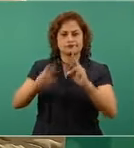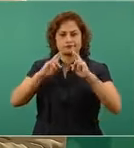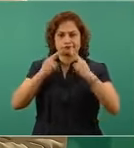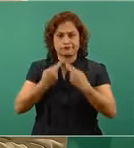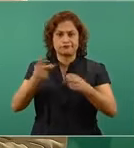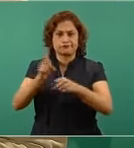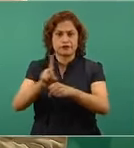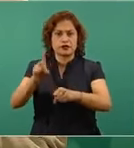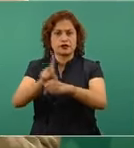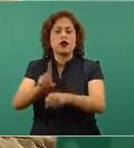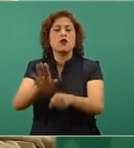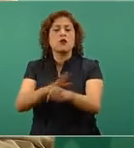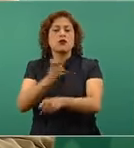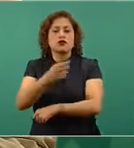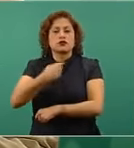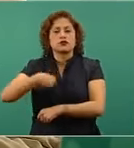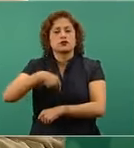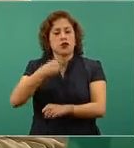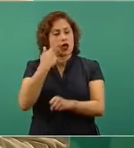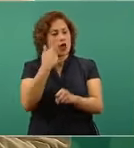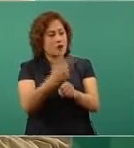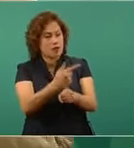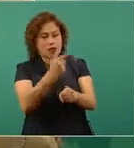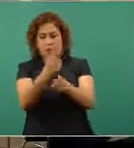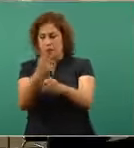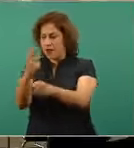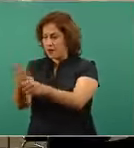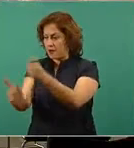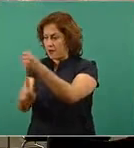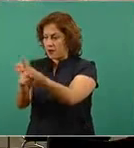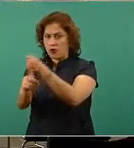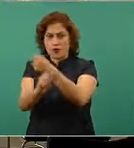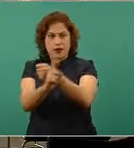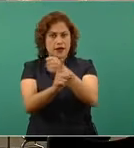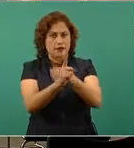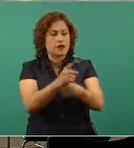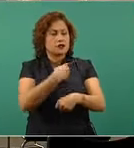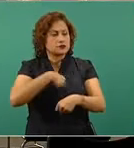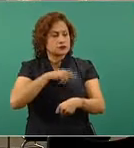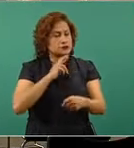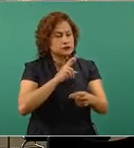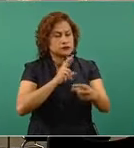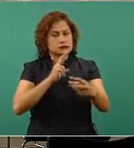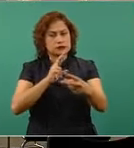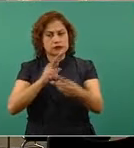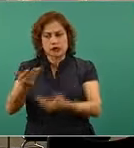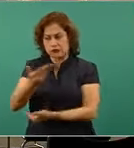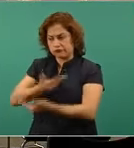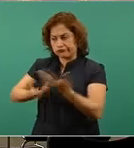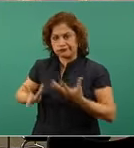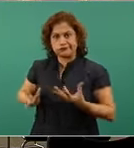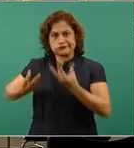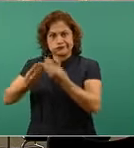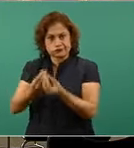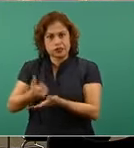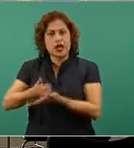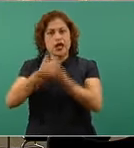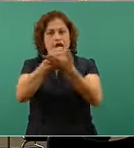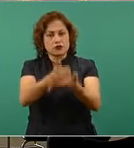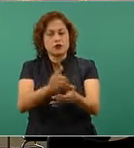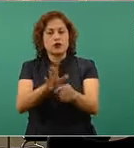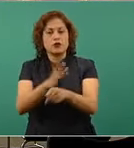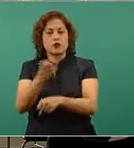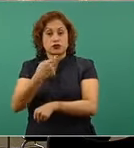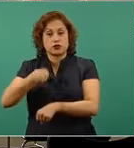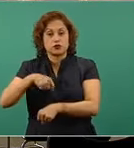tratando de pasar de resolver problemas a encontrar o compartir soluciones, ¿no? Entonces estamos sistematizando y creo